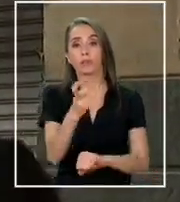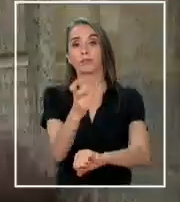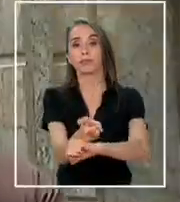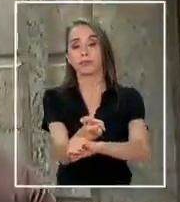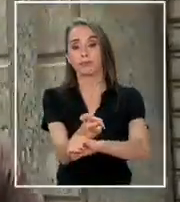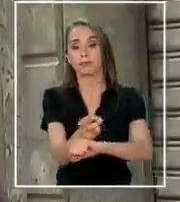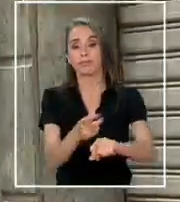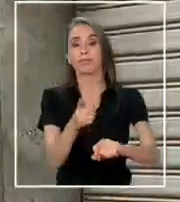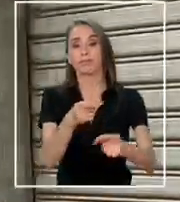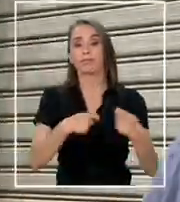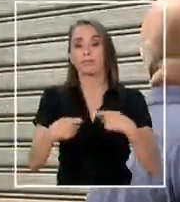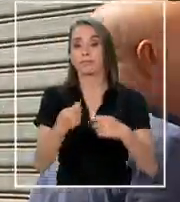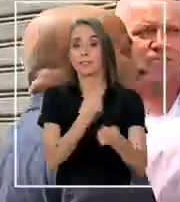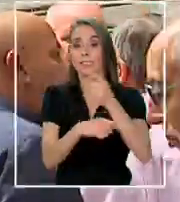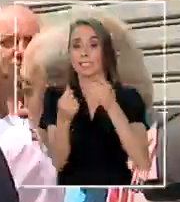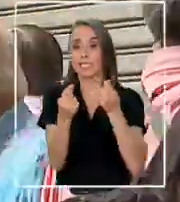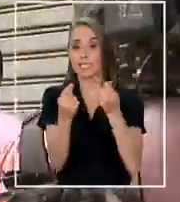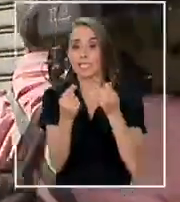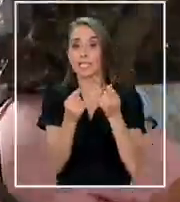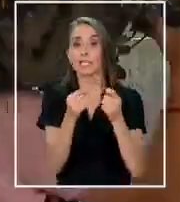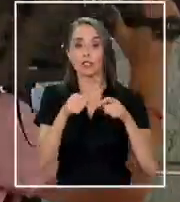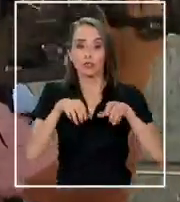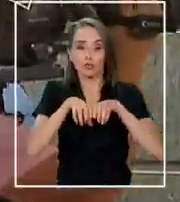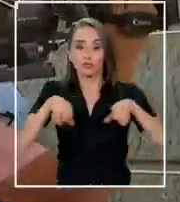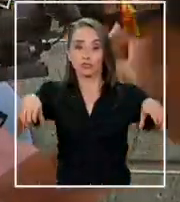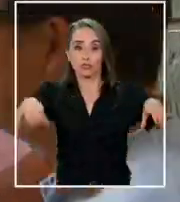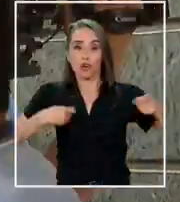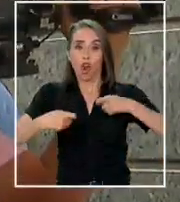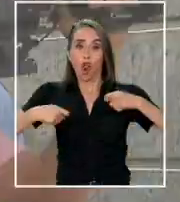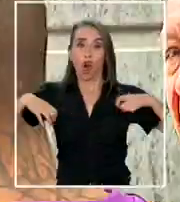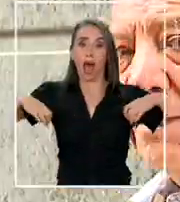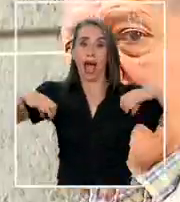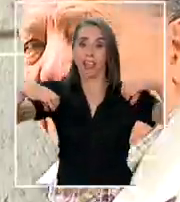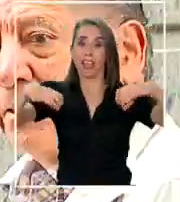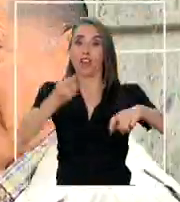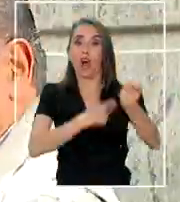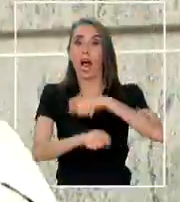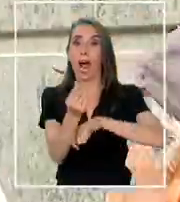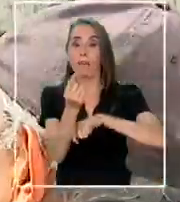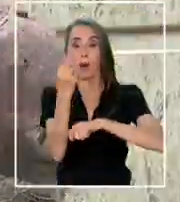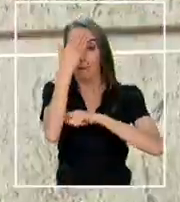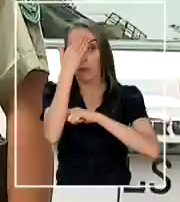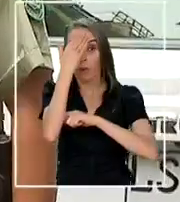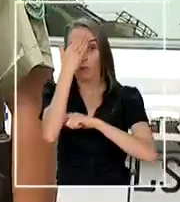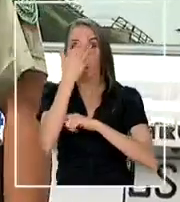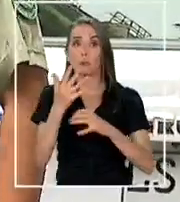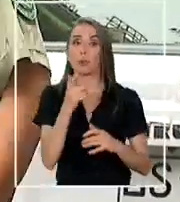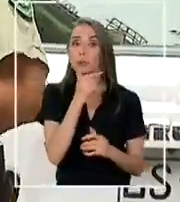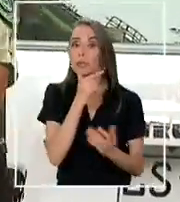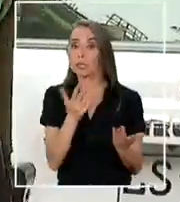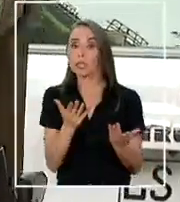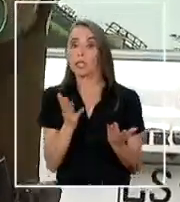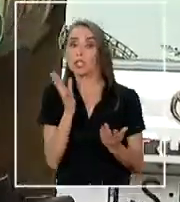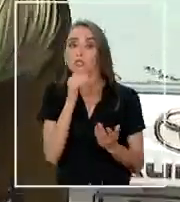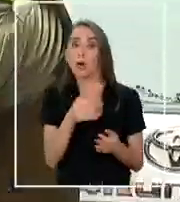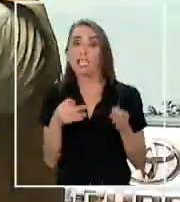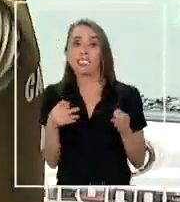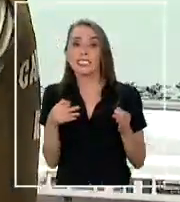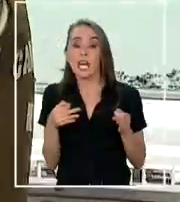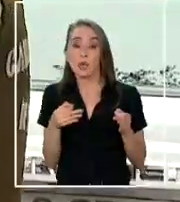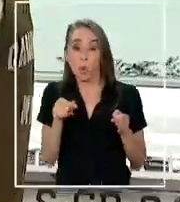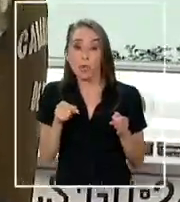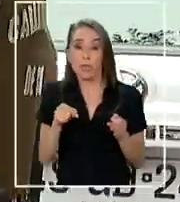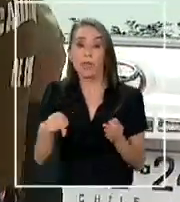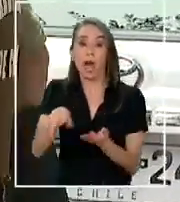ocasión y que es recibido con preocupación por los demás locatarios de la zona que nos produce mucha inquietud en el fondo como hay inseguridad en